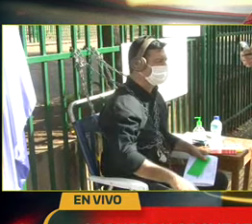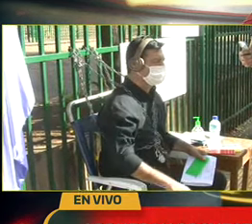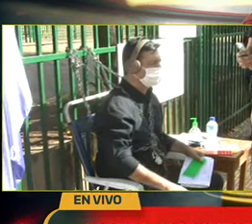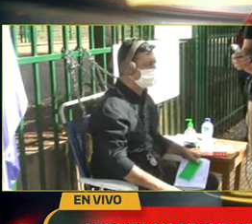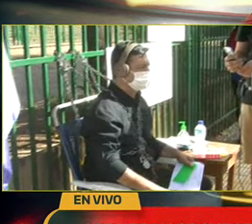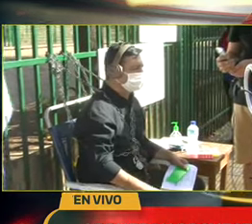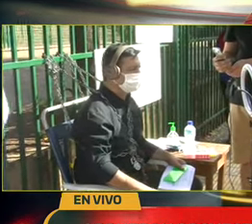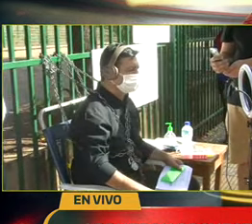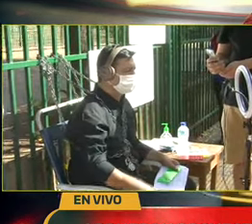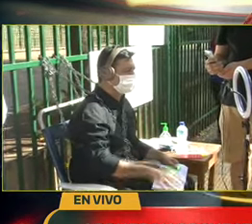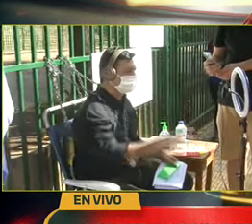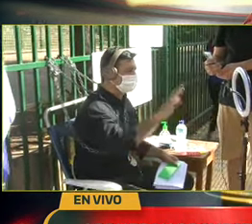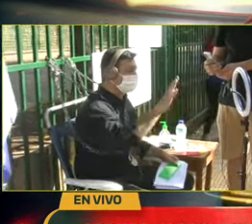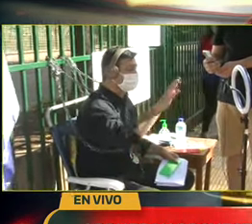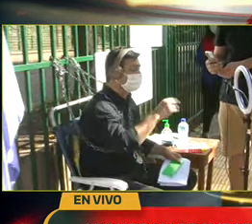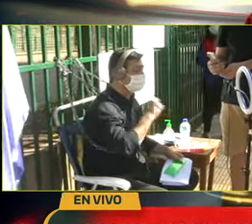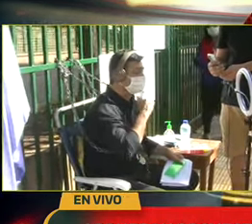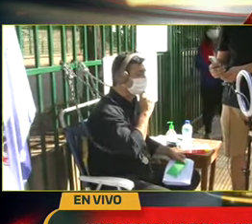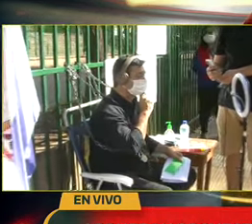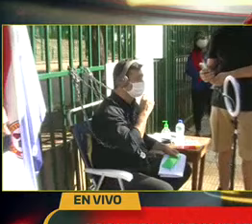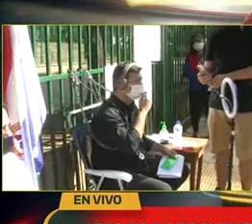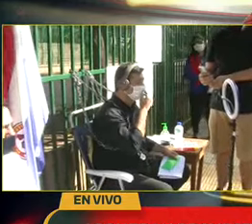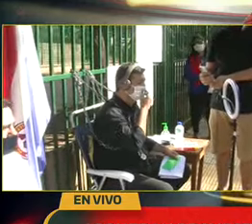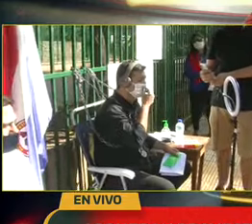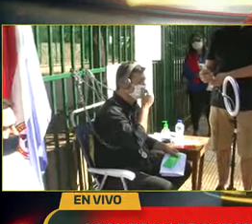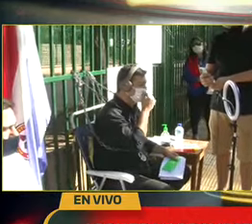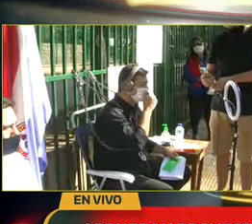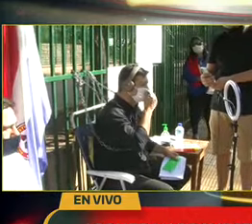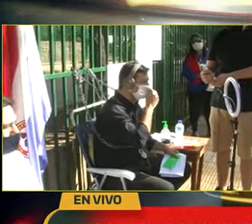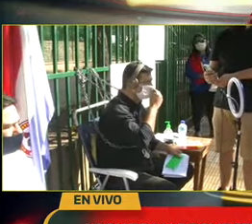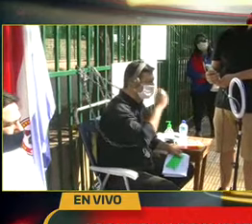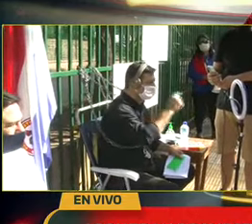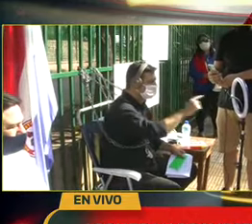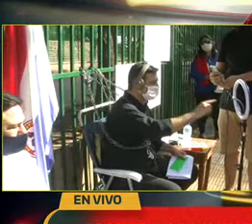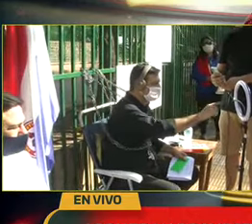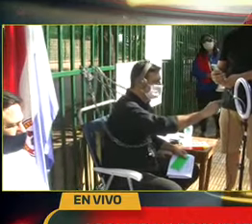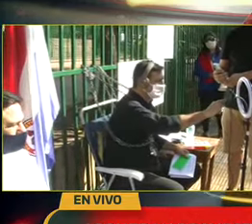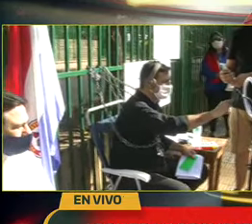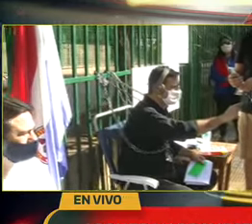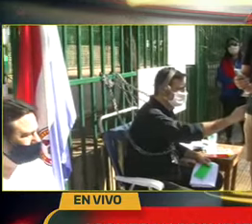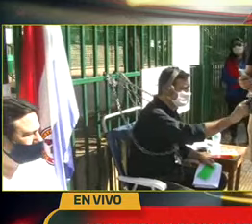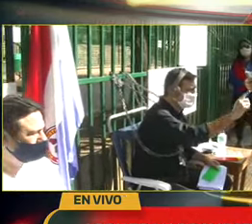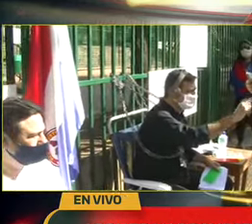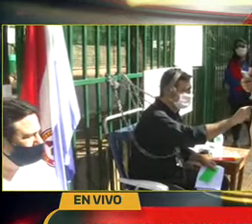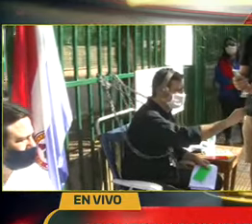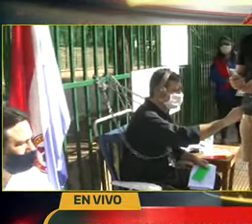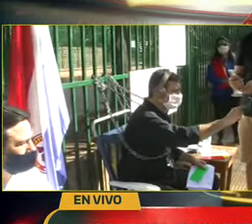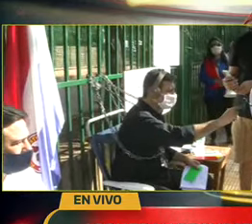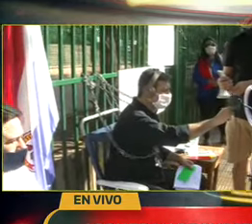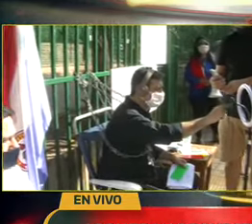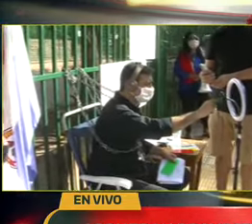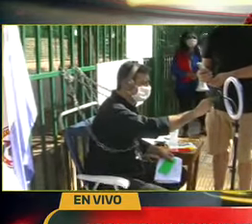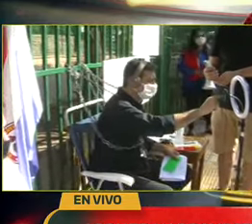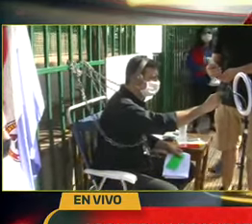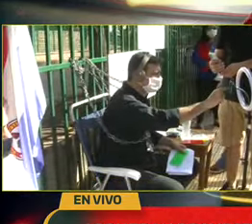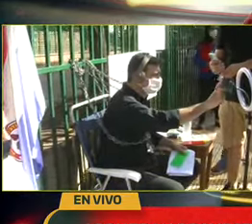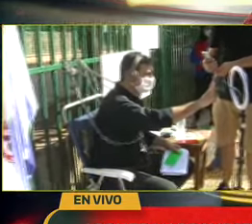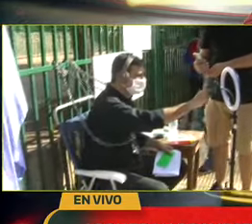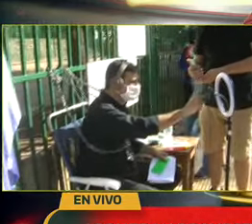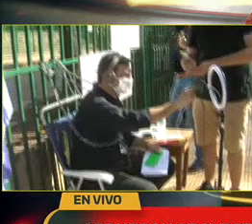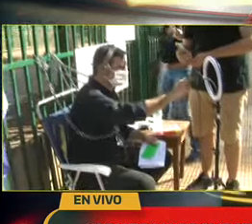la presentación del senador Buzarquis. Esa es mi propuesta, presidente. Con el punto, presidente.